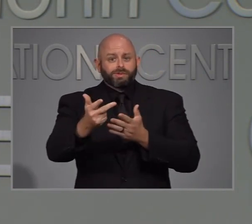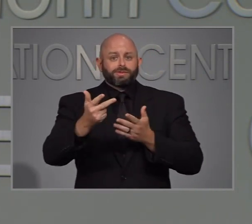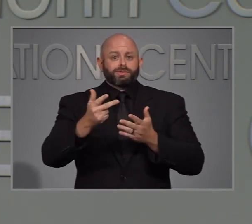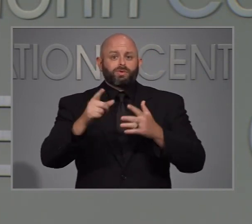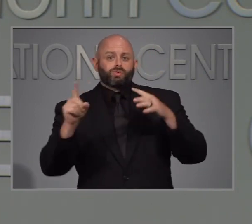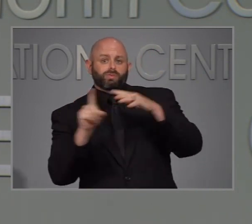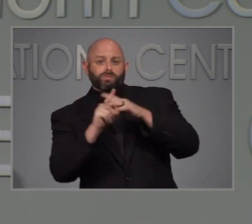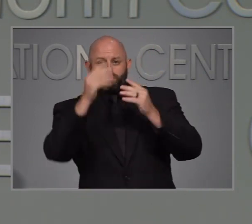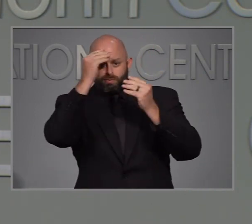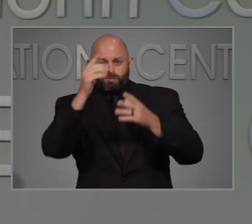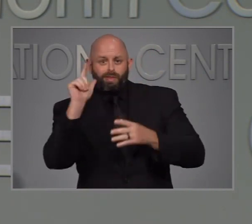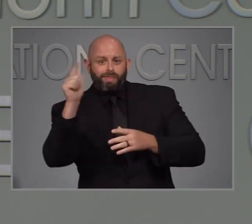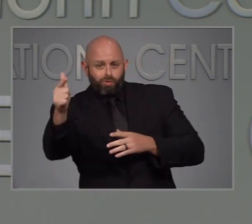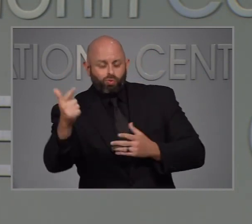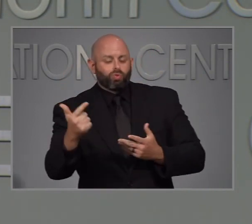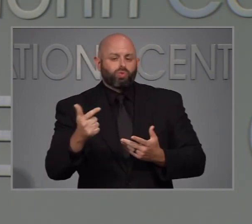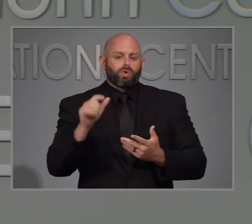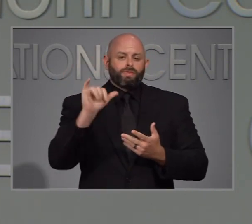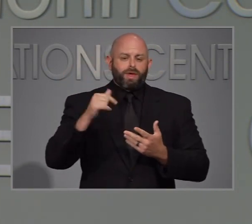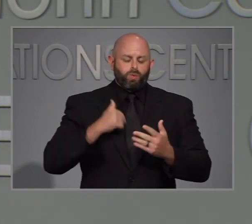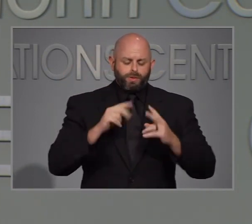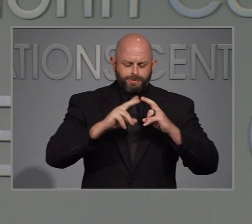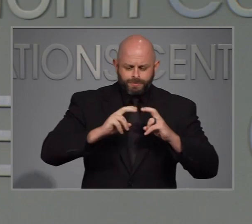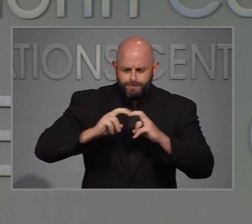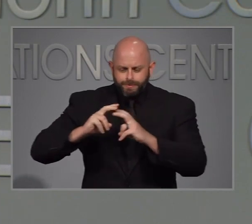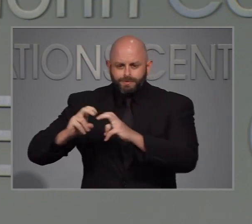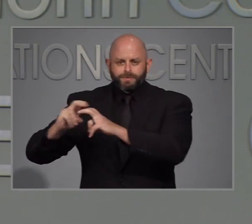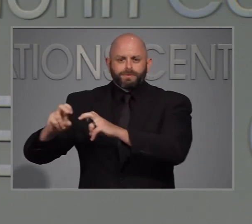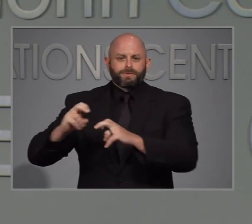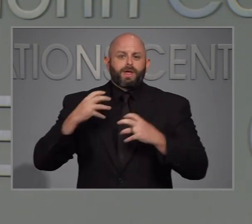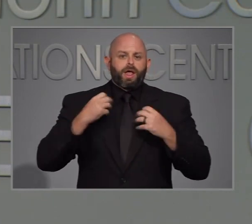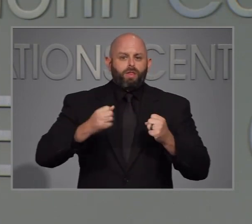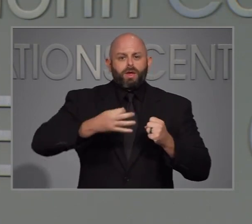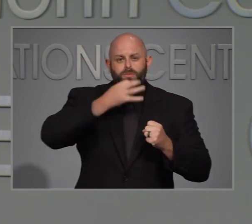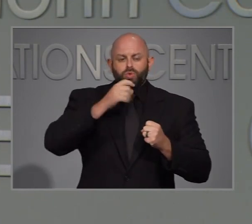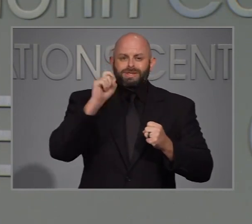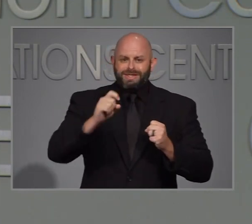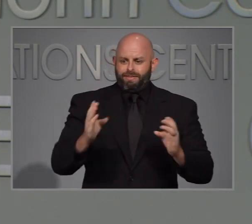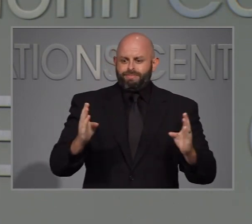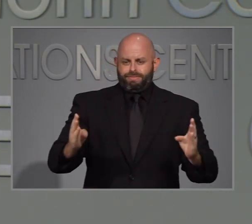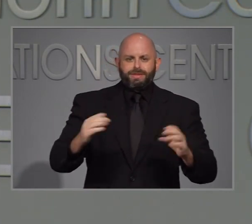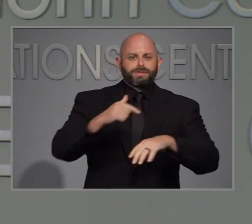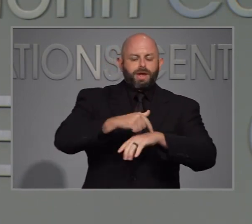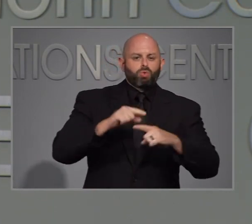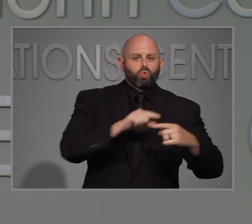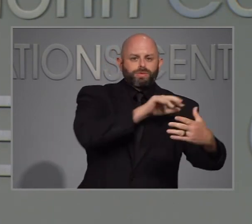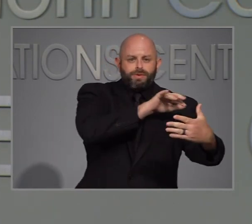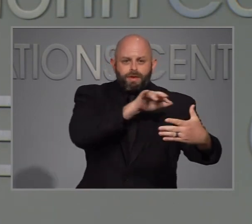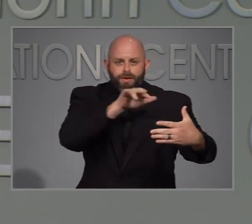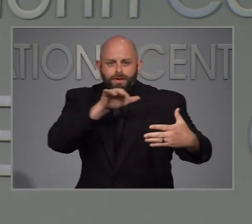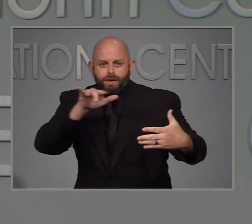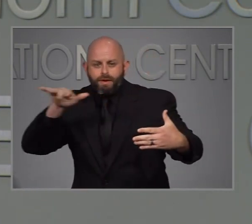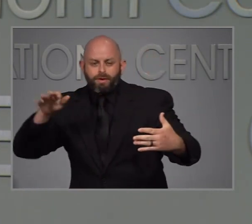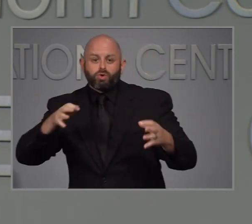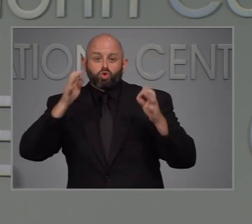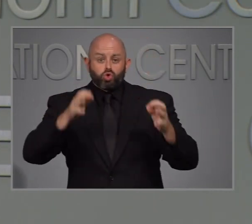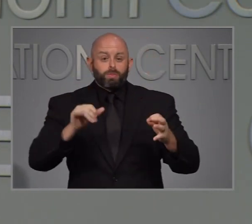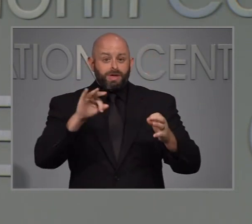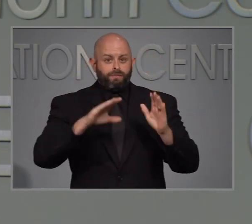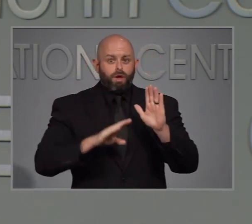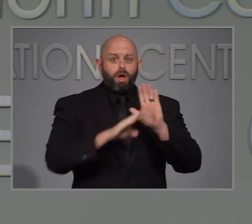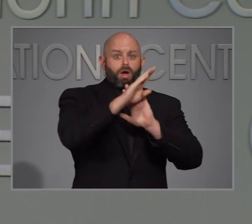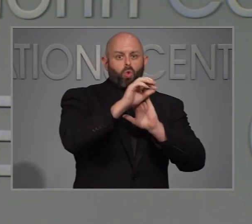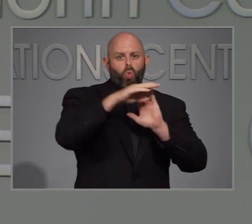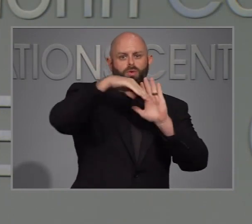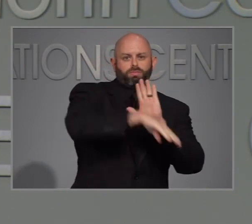número de hospitalizaciones, se muestra mucho después. Así que los expertos médicos necesitan ese tiempo para poder